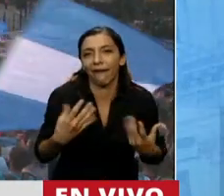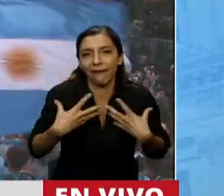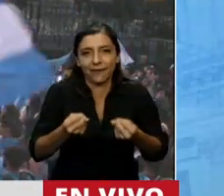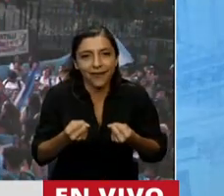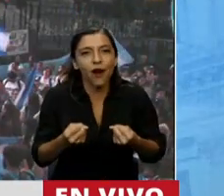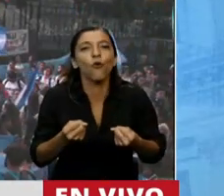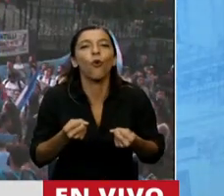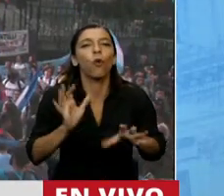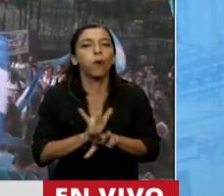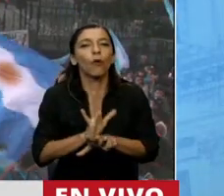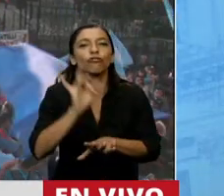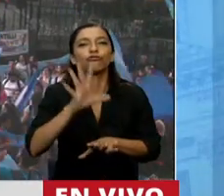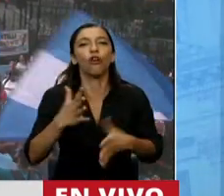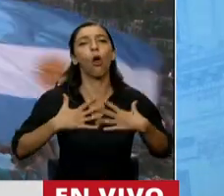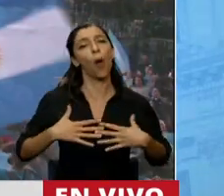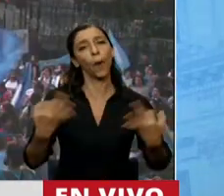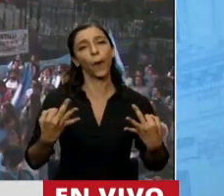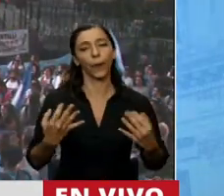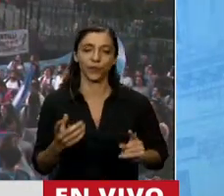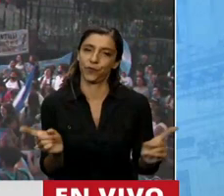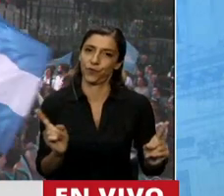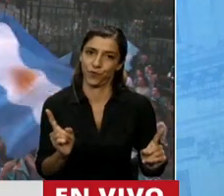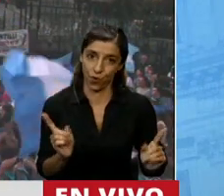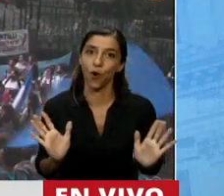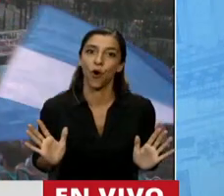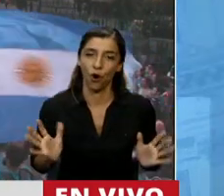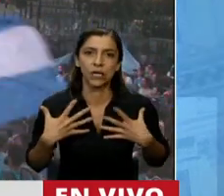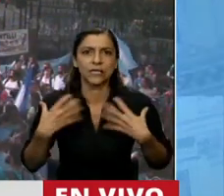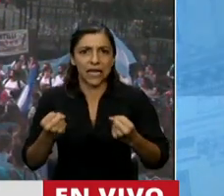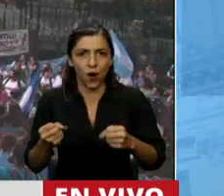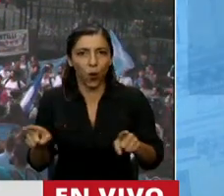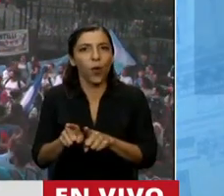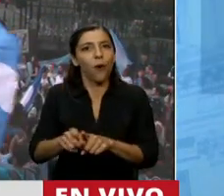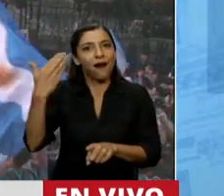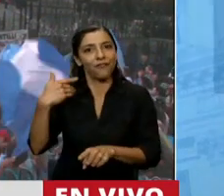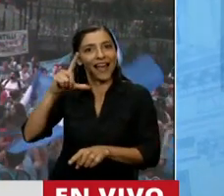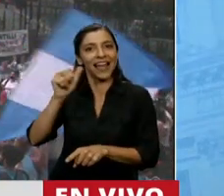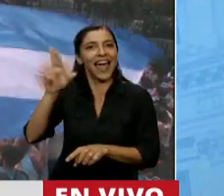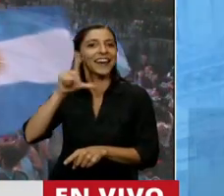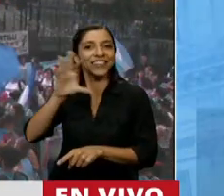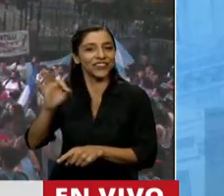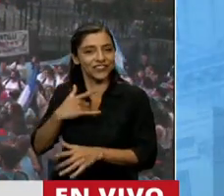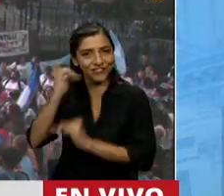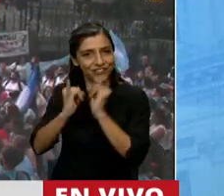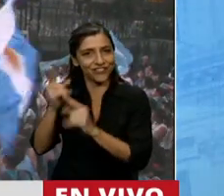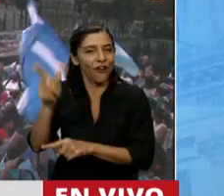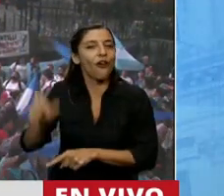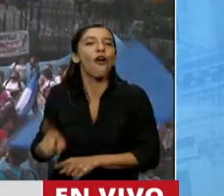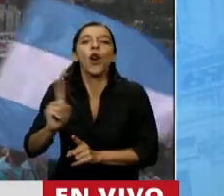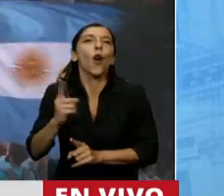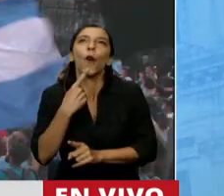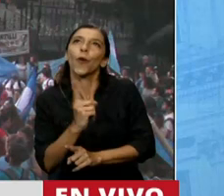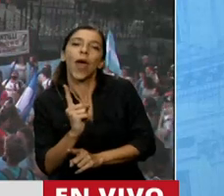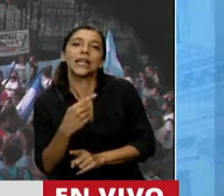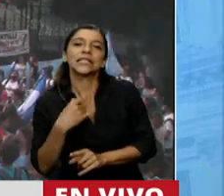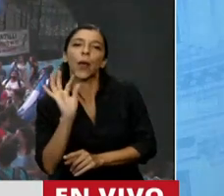que el bienestar. Para nosotros la salud, como decía Ramón Carrillo, no son los virus. No son los